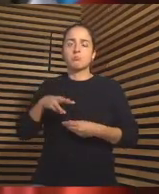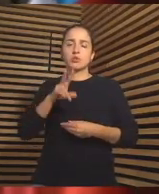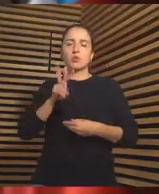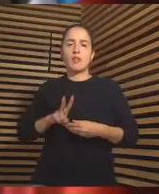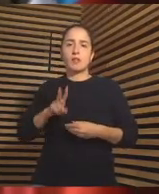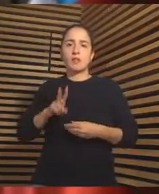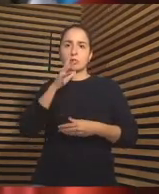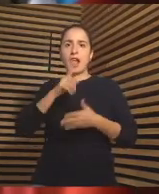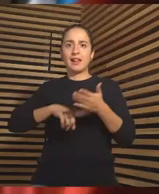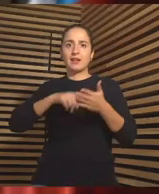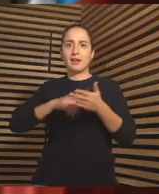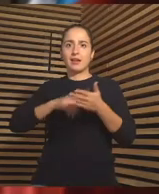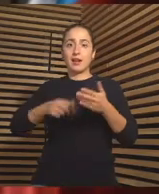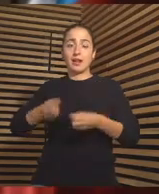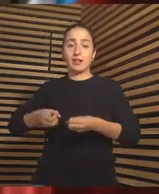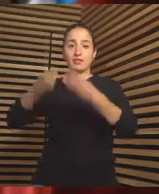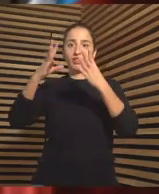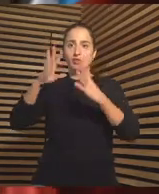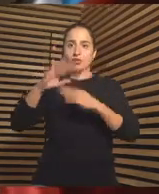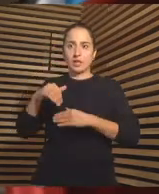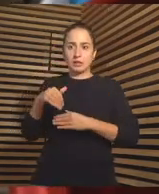un edificio.